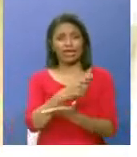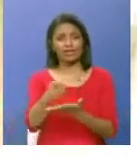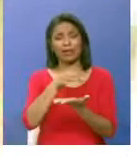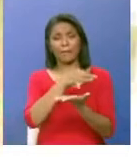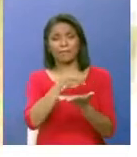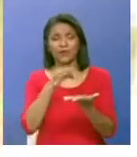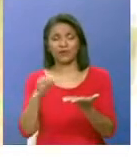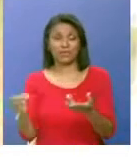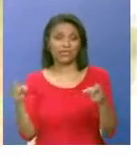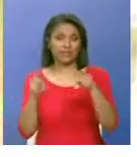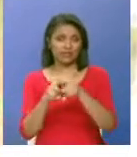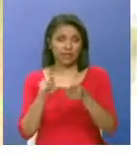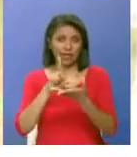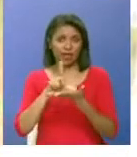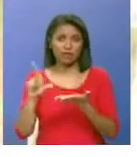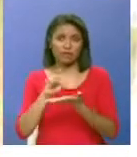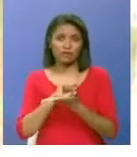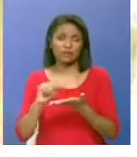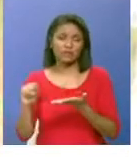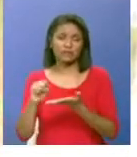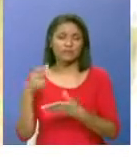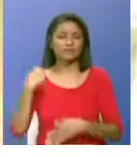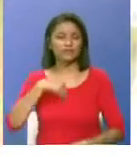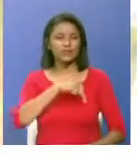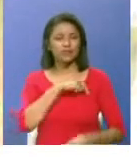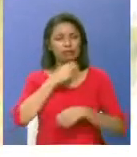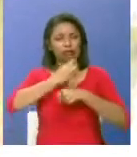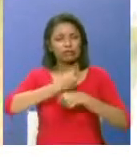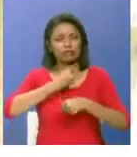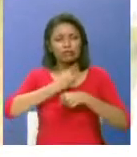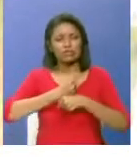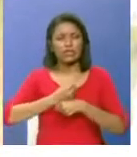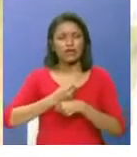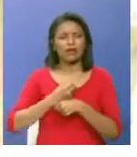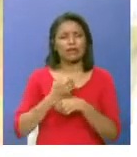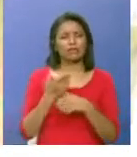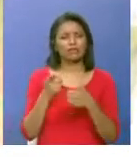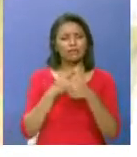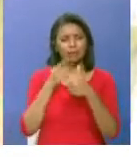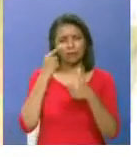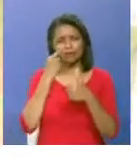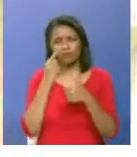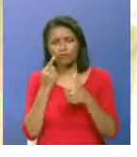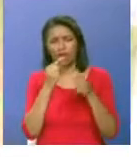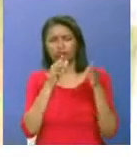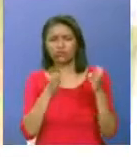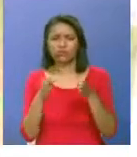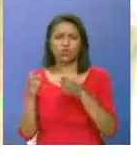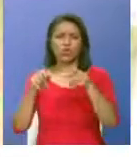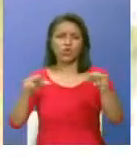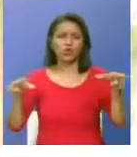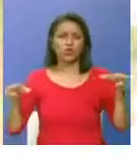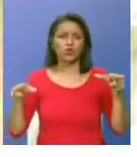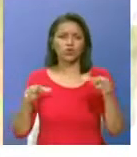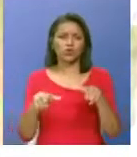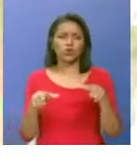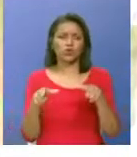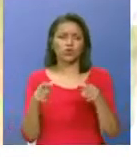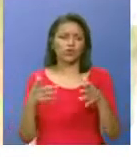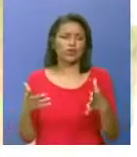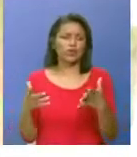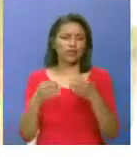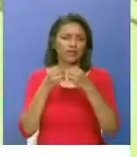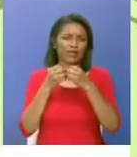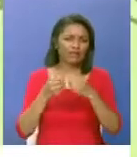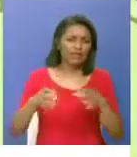están también en el área de Los Santos. Entonces nosotros estamos trabajando inteligentemente justamente en las zonas donde tenemos algún tipo de pérdida